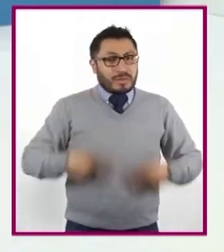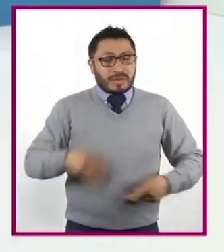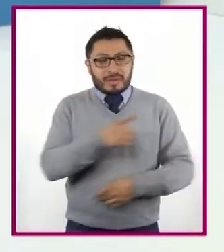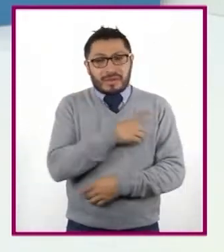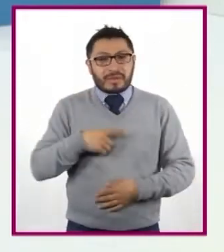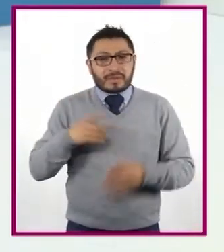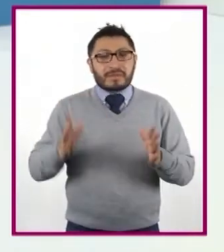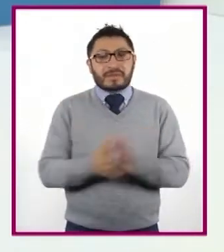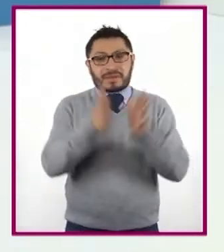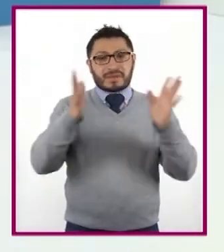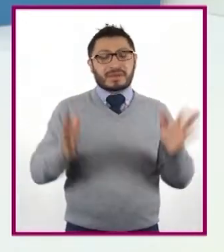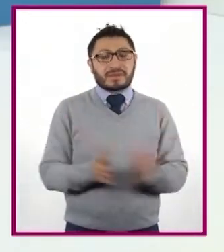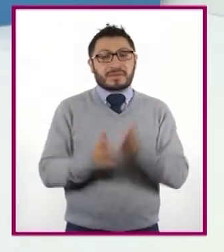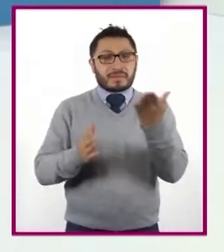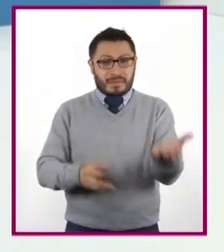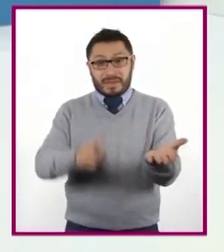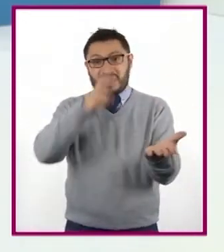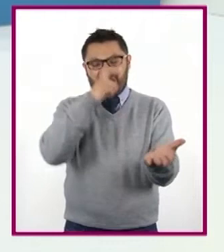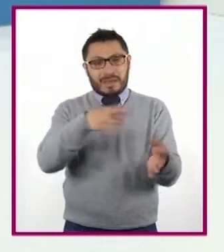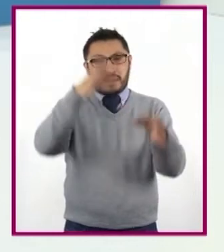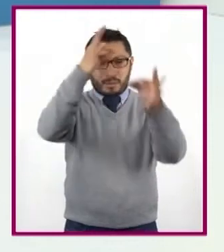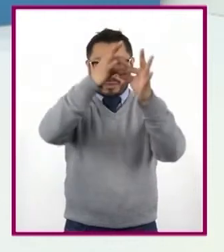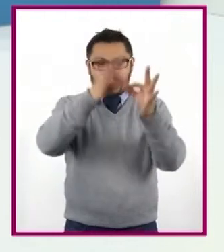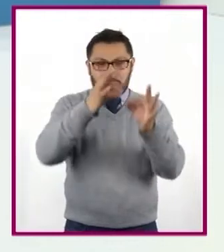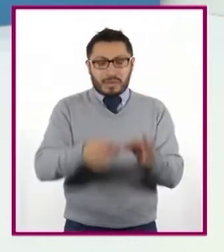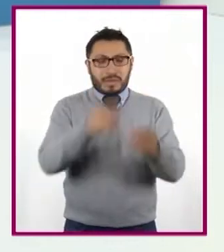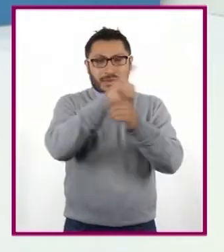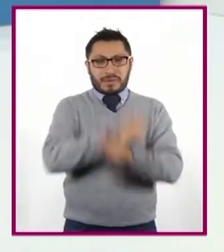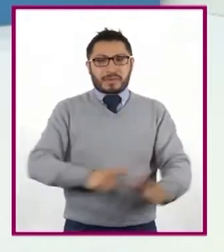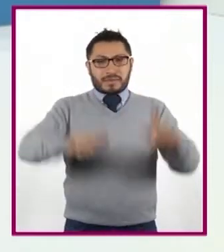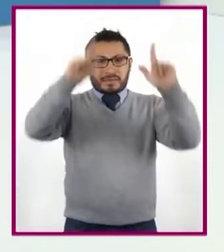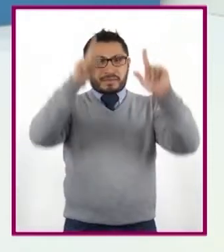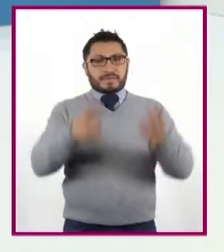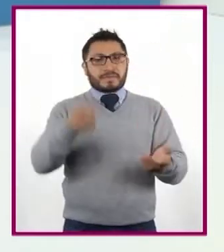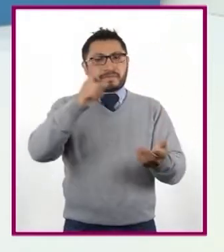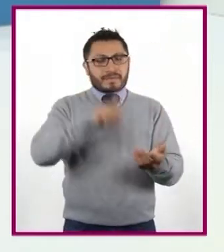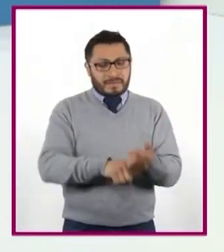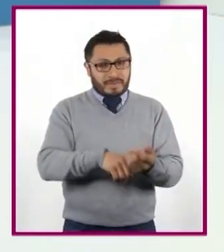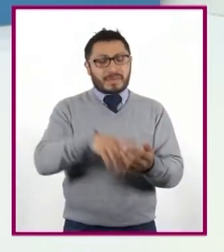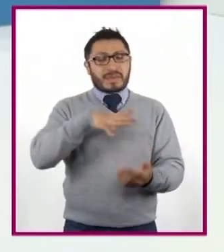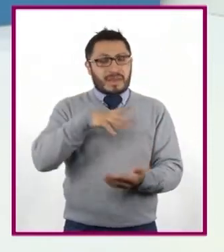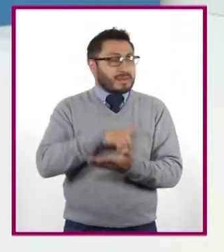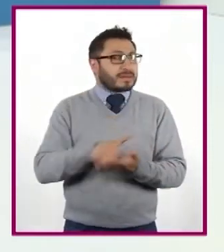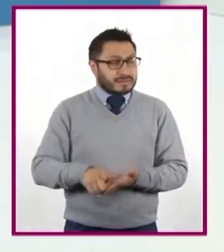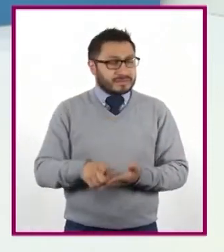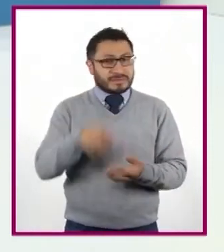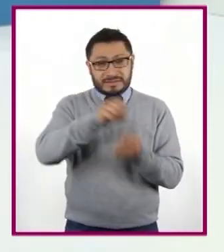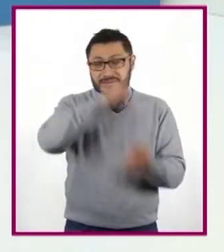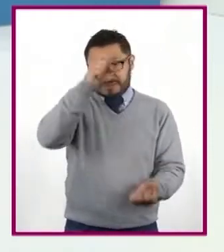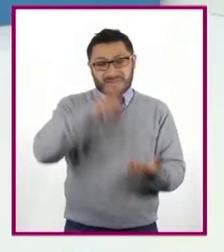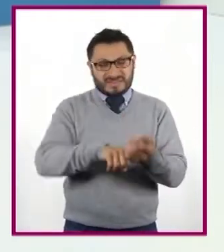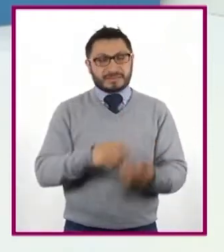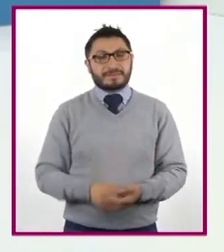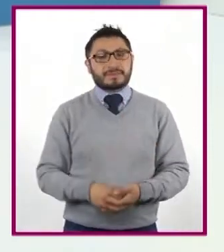participar para exigir y hacer cumplir las libertades a las que tiene derecho. En los ejemplos que hemos